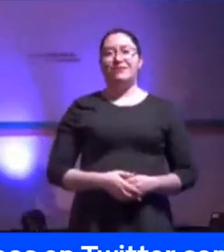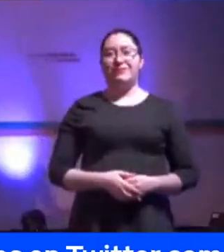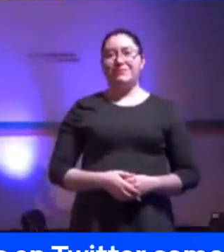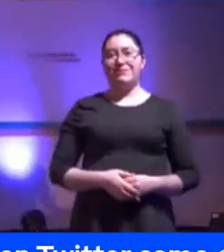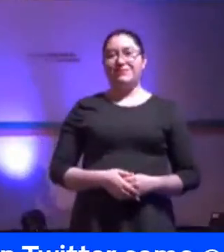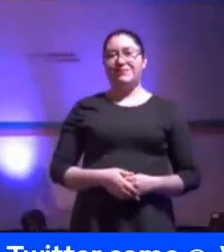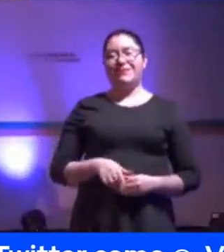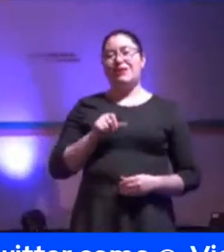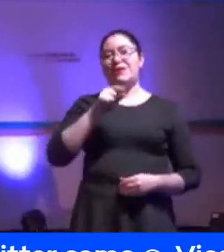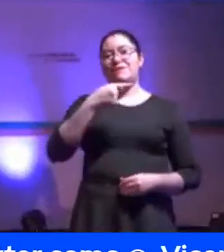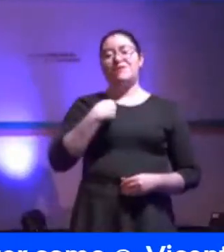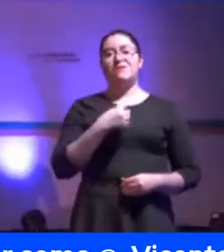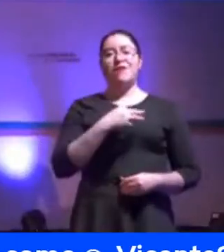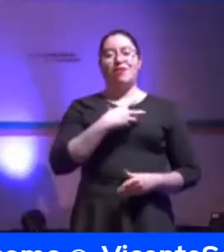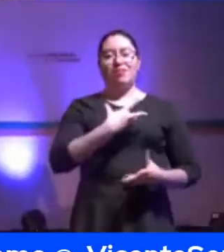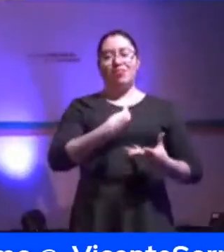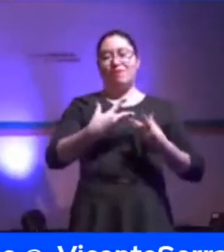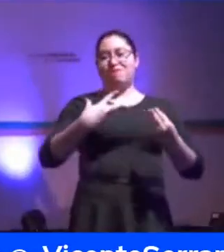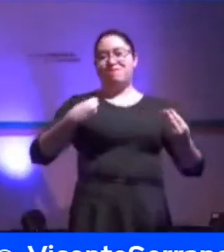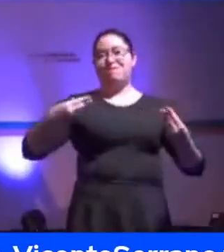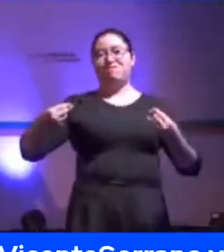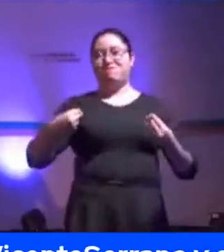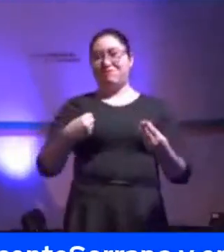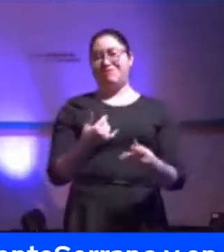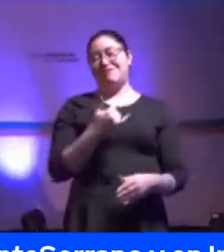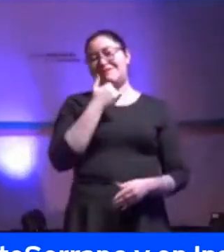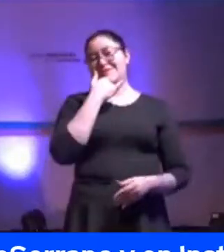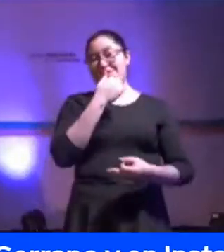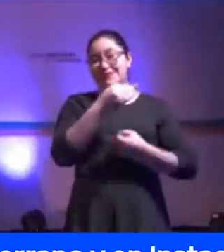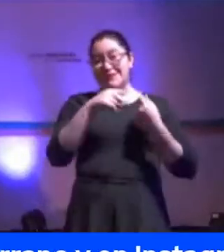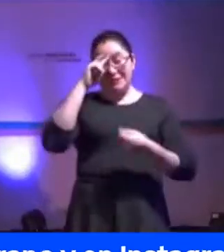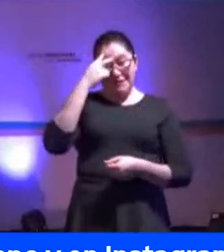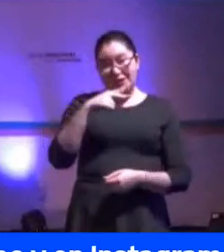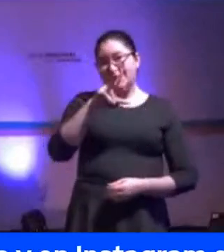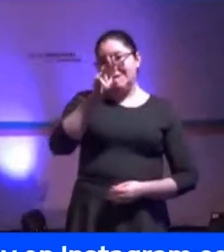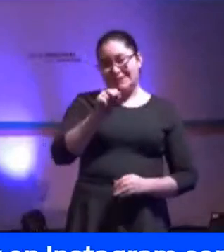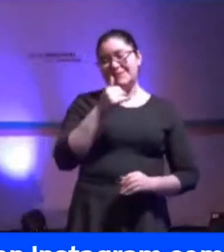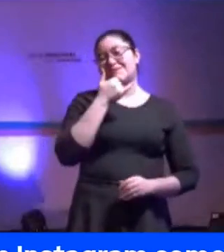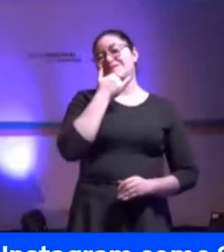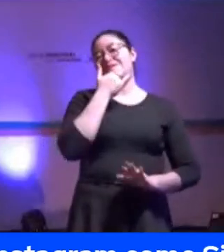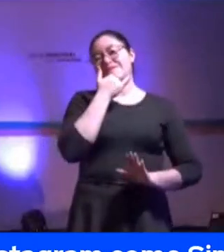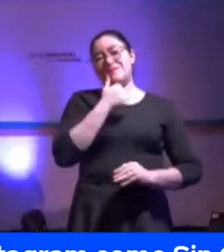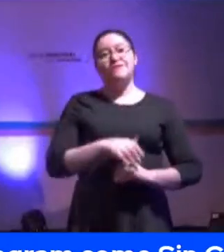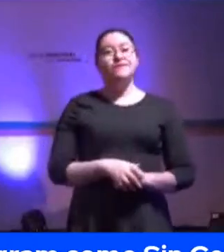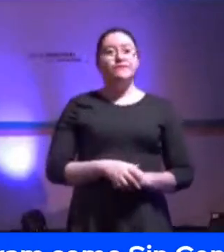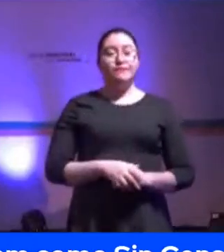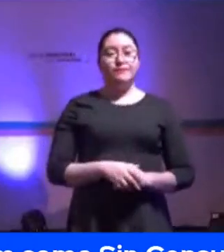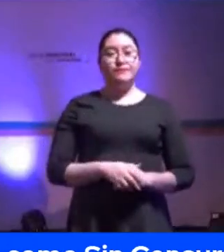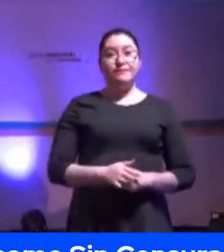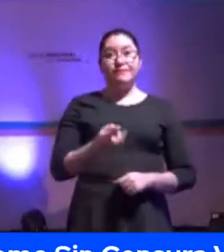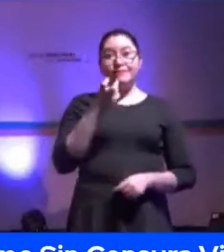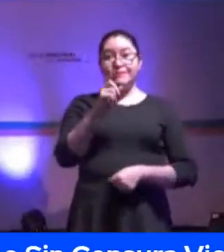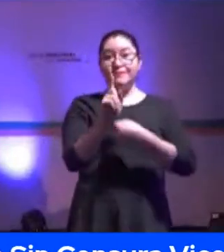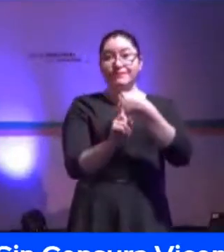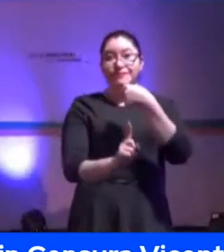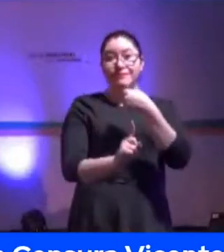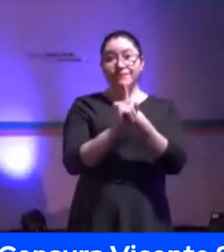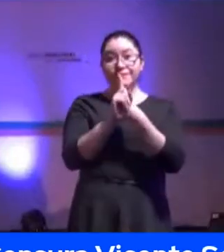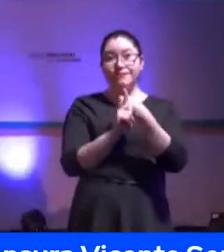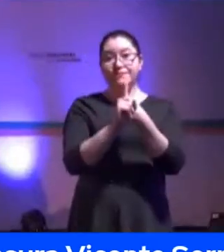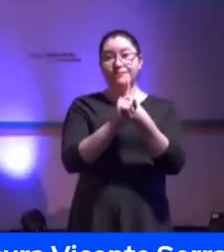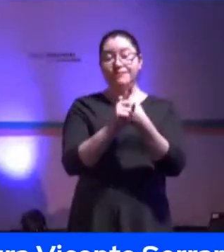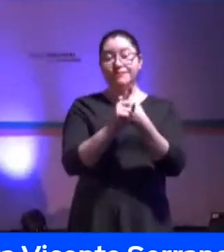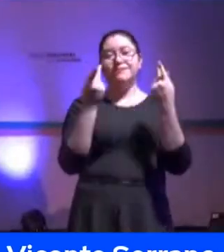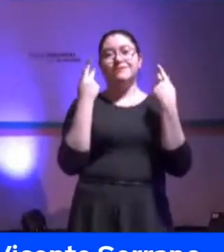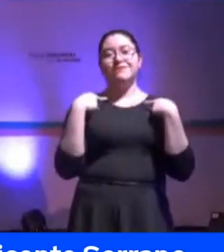Exportando los montajes. No todos los mexicanos somos así. Una disculpa. Pero este es el problema. Justamente es el problema, las